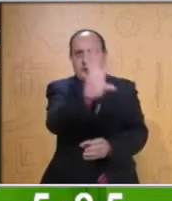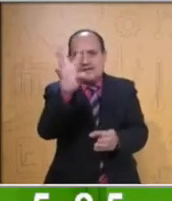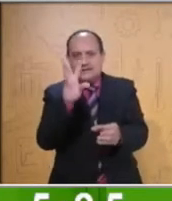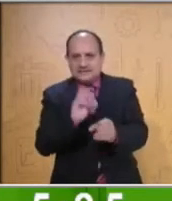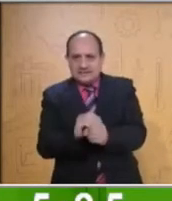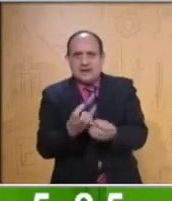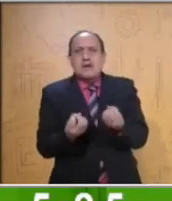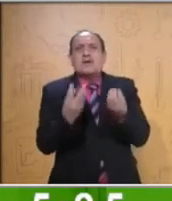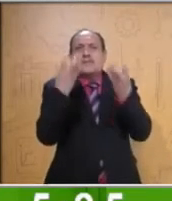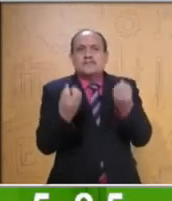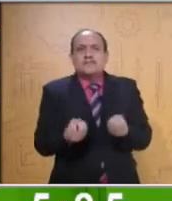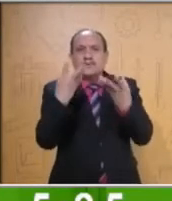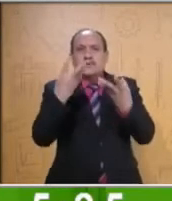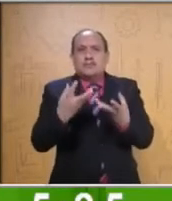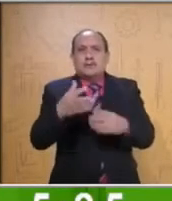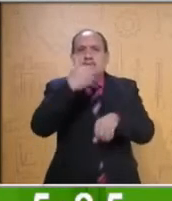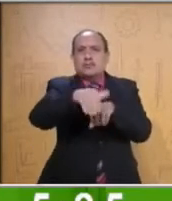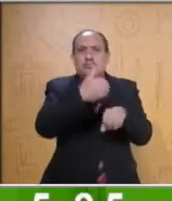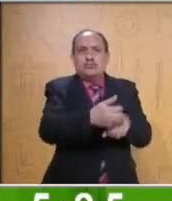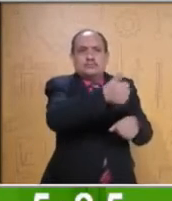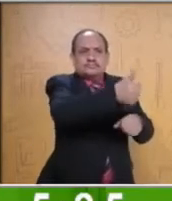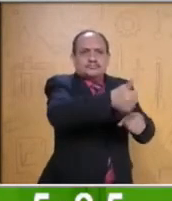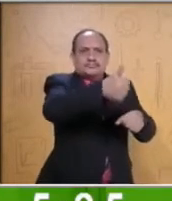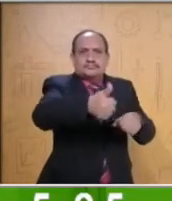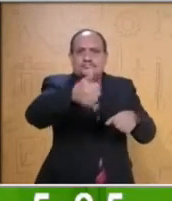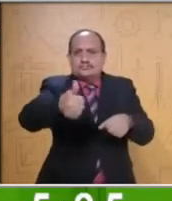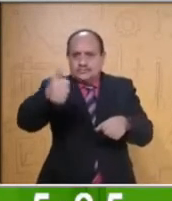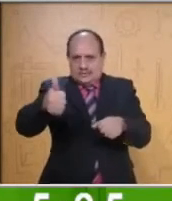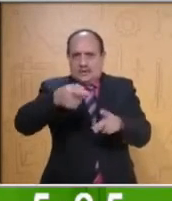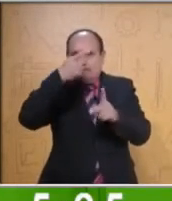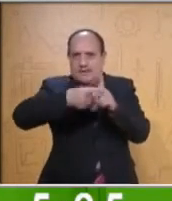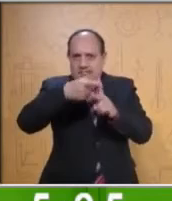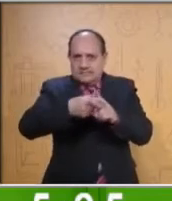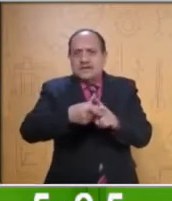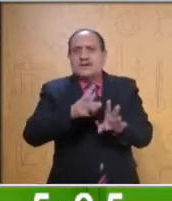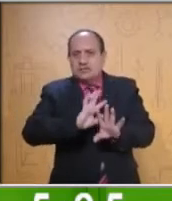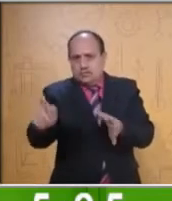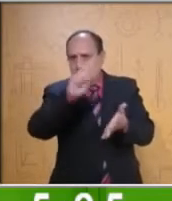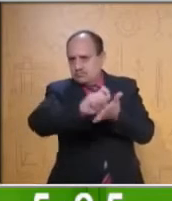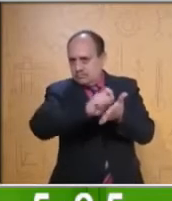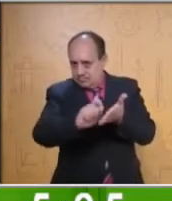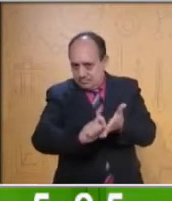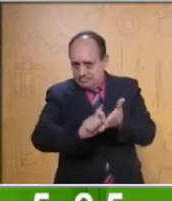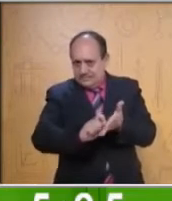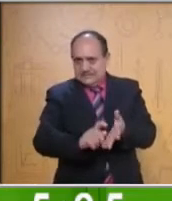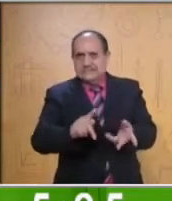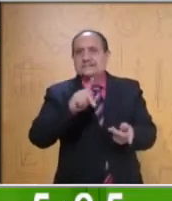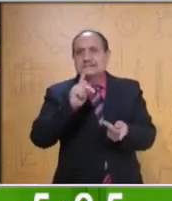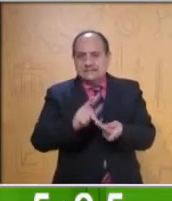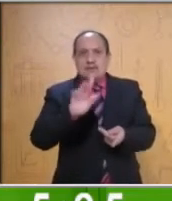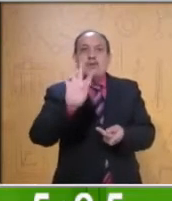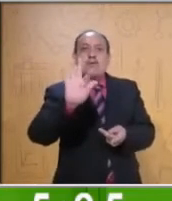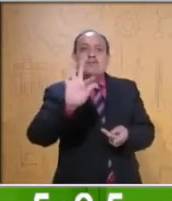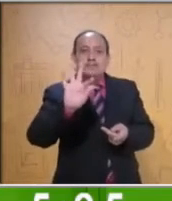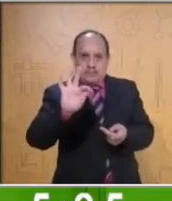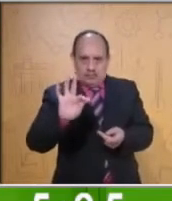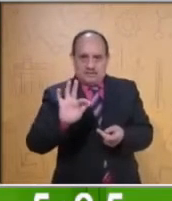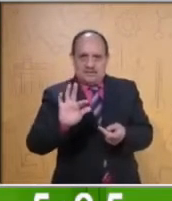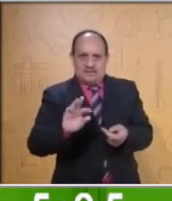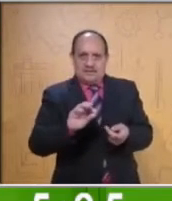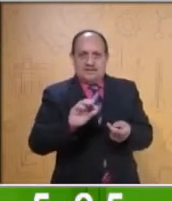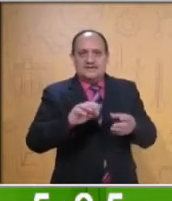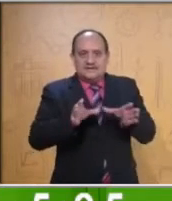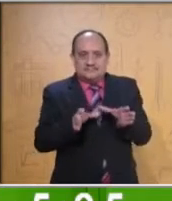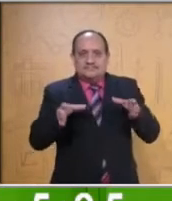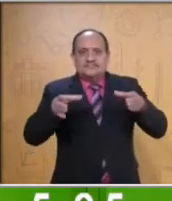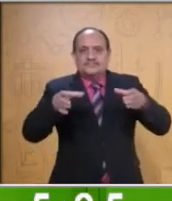datos. ¿Cuál es ese número de datos para el problema que vamos a trabajar? Perfecto, son 40. Esa es la muestra que